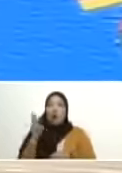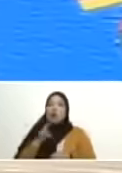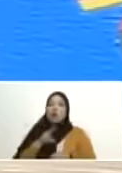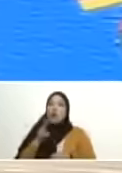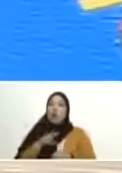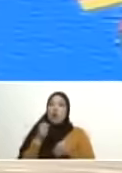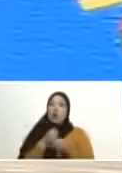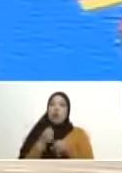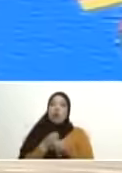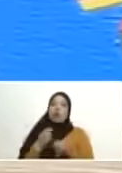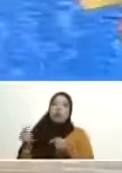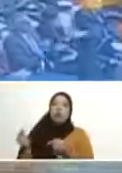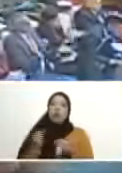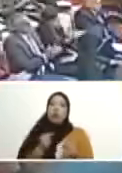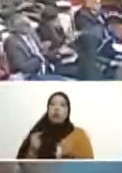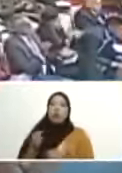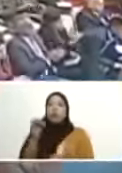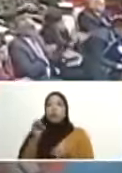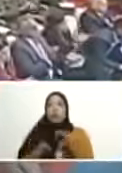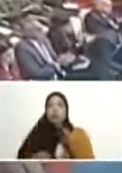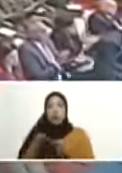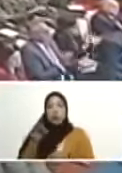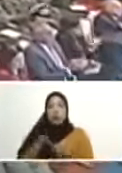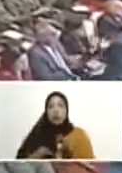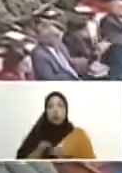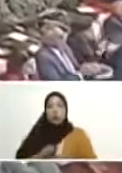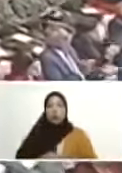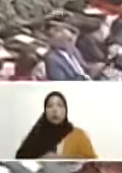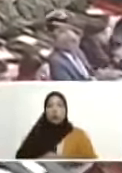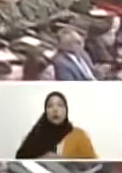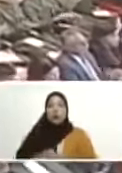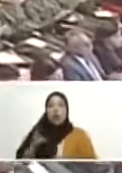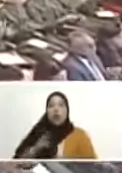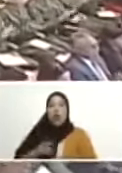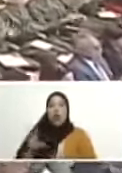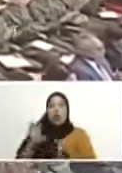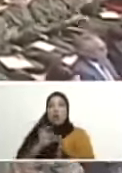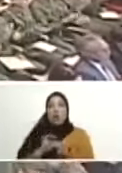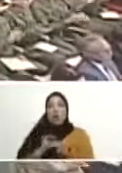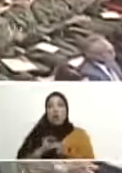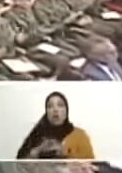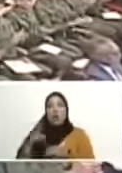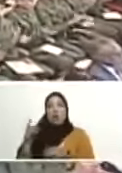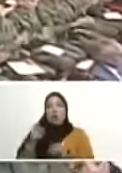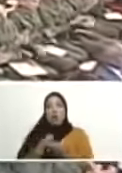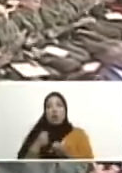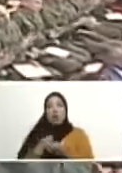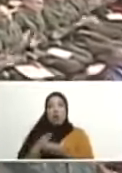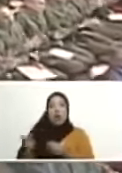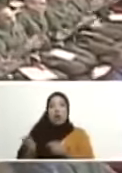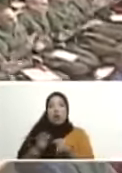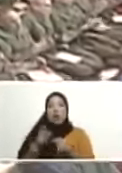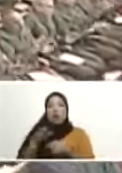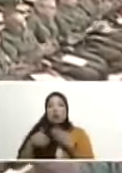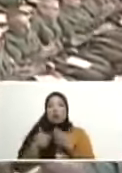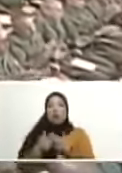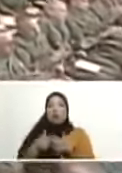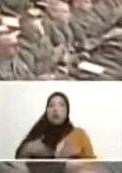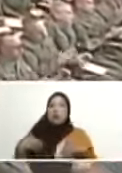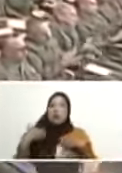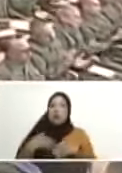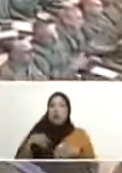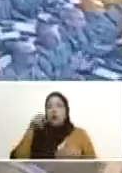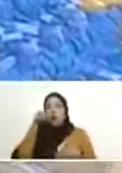la Corte Internacional de Justicia va a emanar una sentencia que sea satisfactoria para